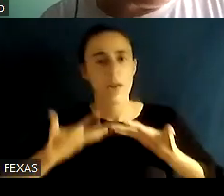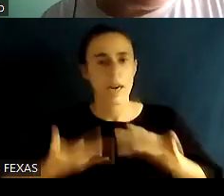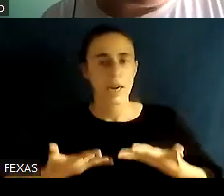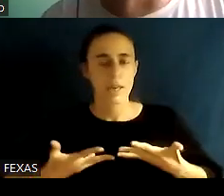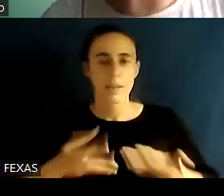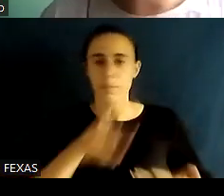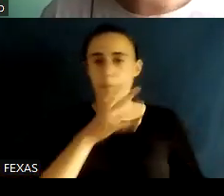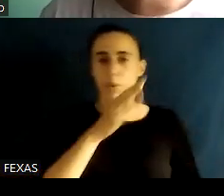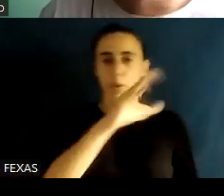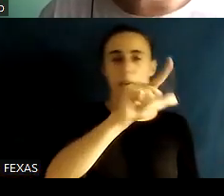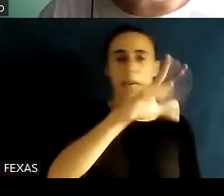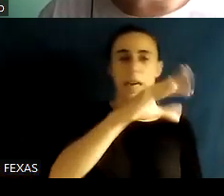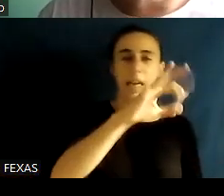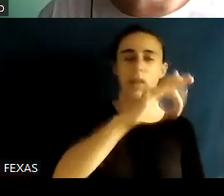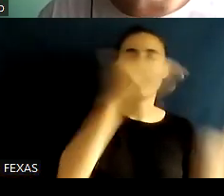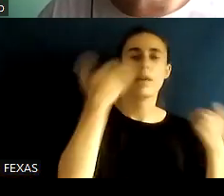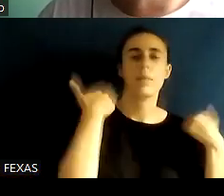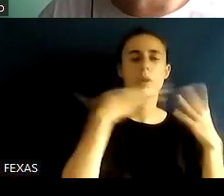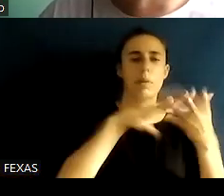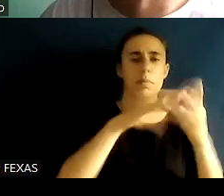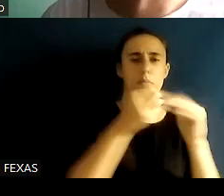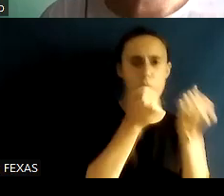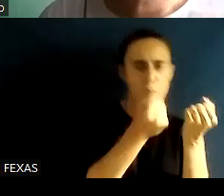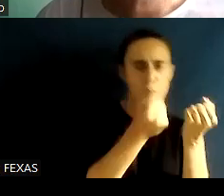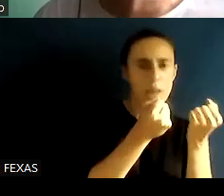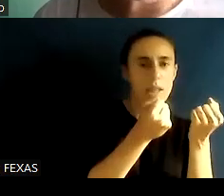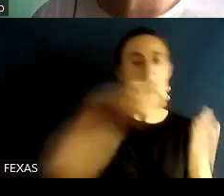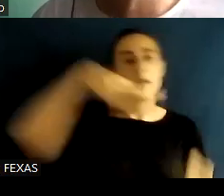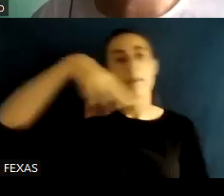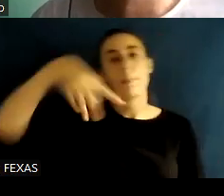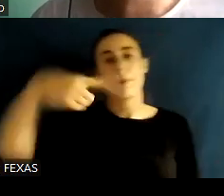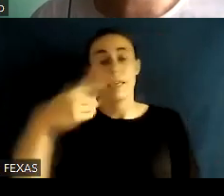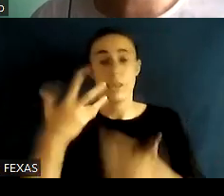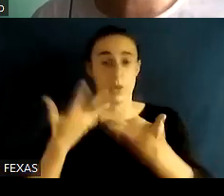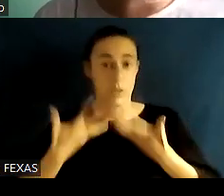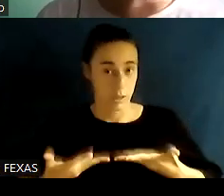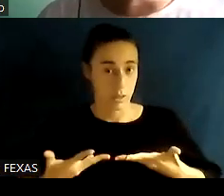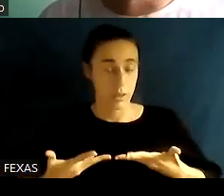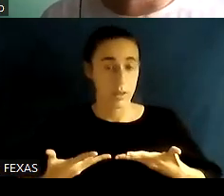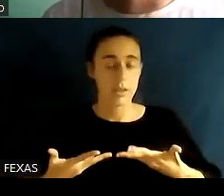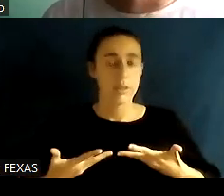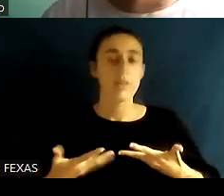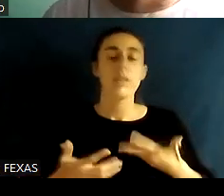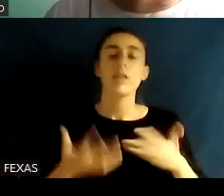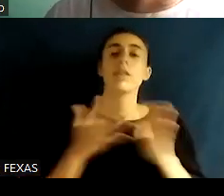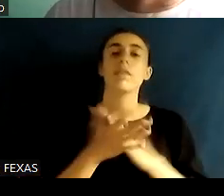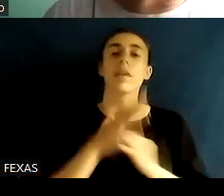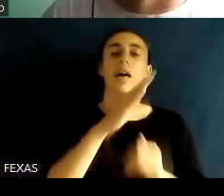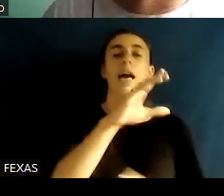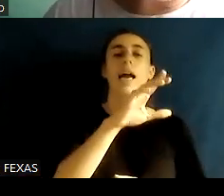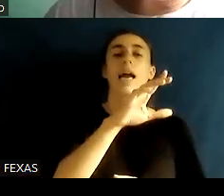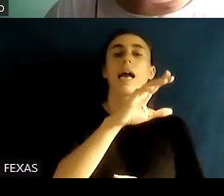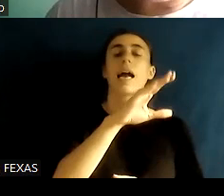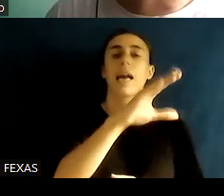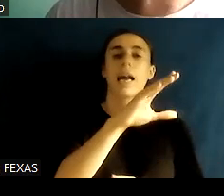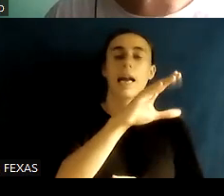calcio, contracción, magnesio en relajación. Vale, pues tanto en el caso del calcio, tanto un exceso